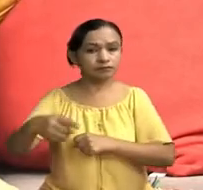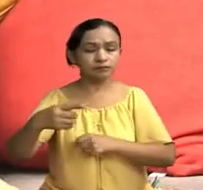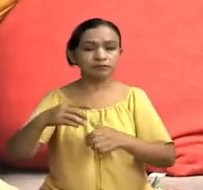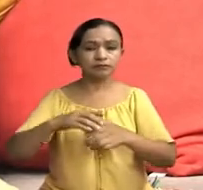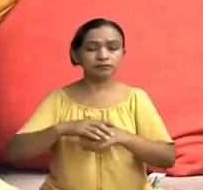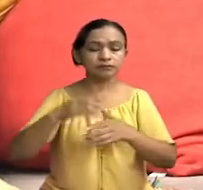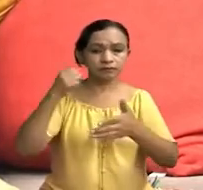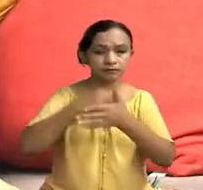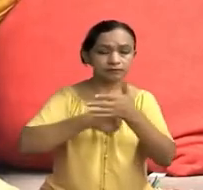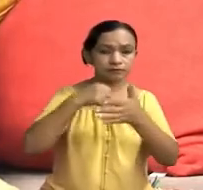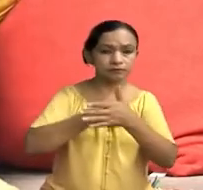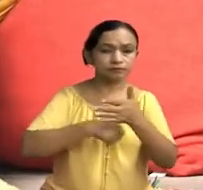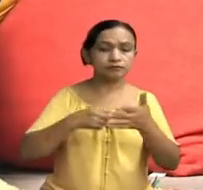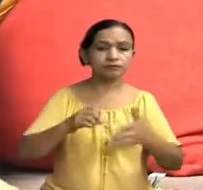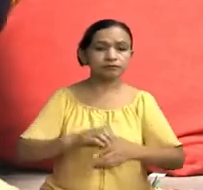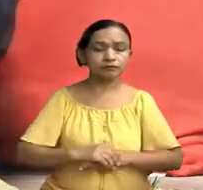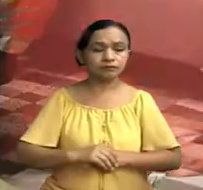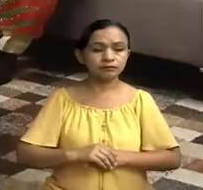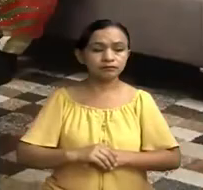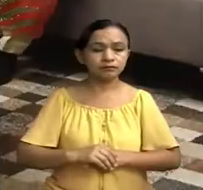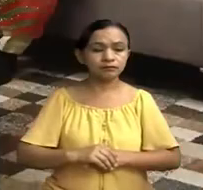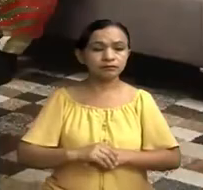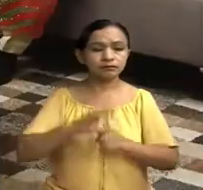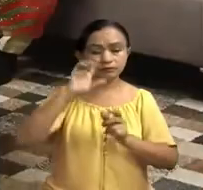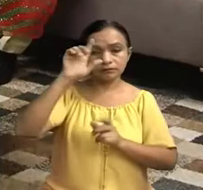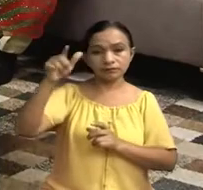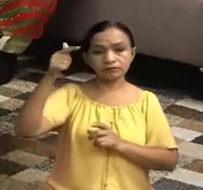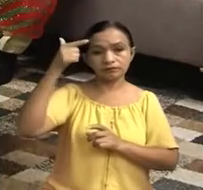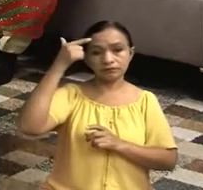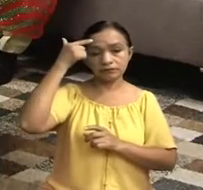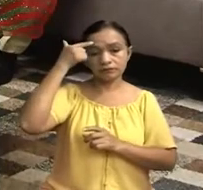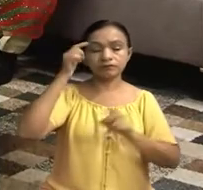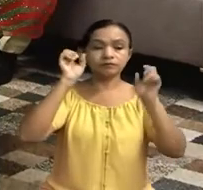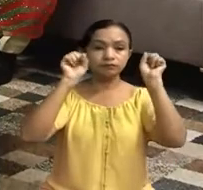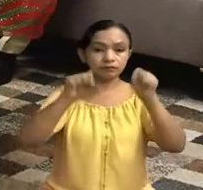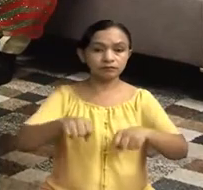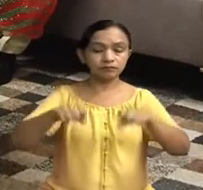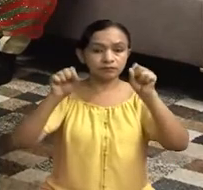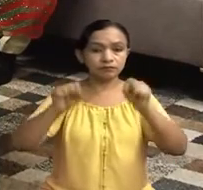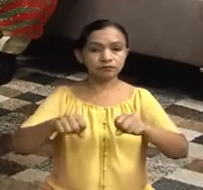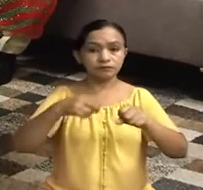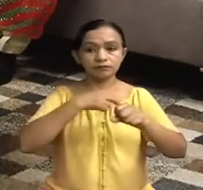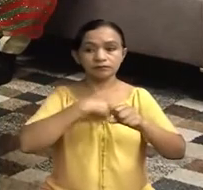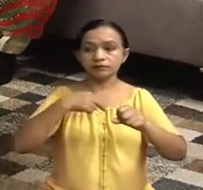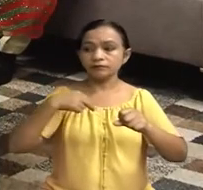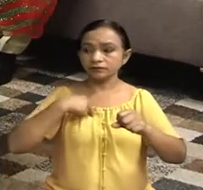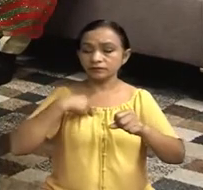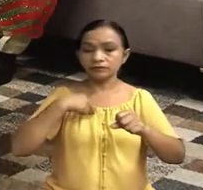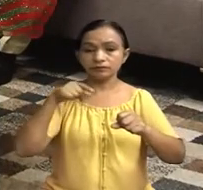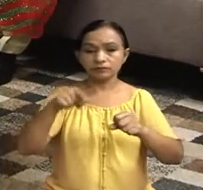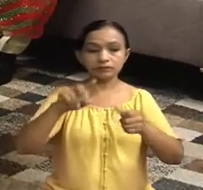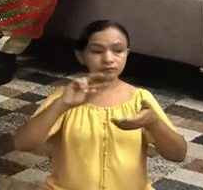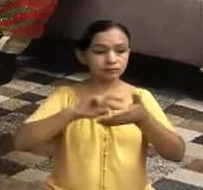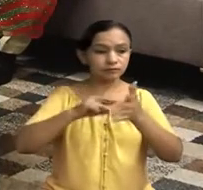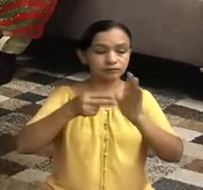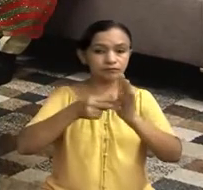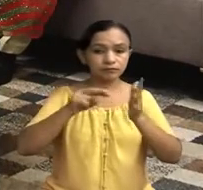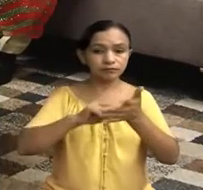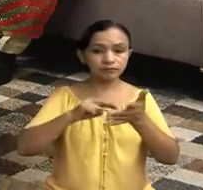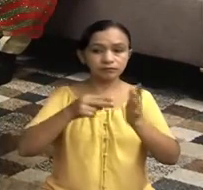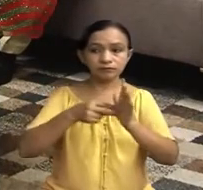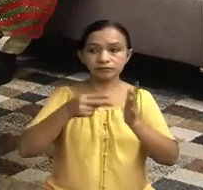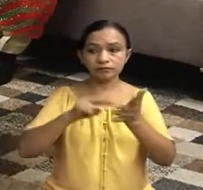con la lucha, ¿verdad? La llegada de esos gobiernos demuestra que es posible, sí, sí, ¿verdad? Y que ese concepto del fin de la historia